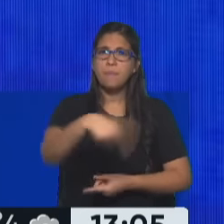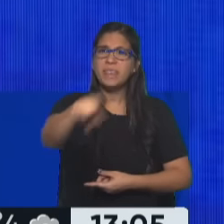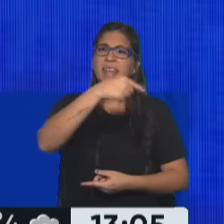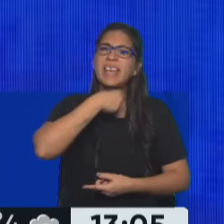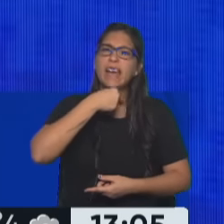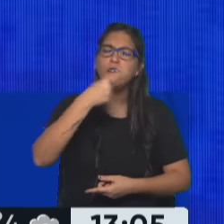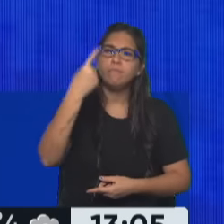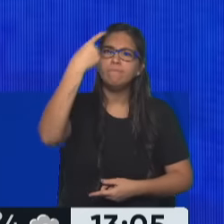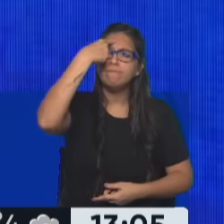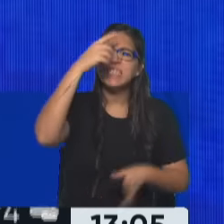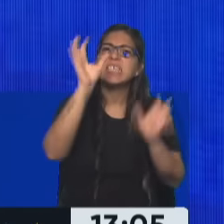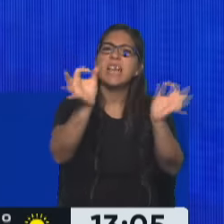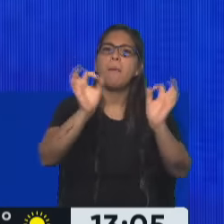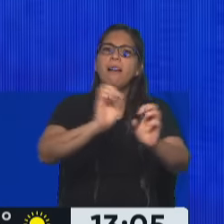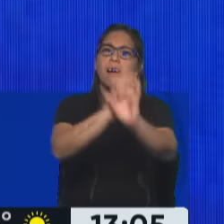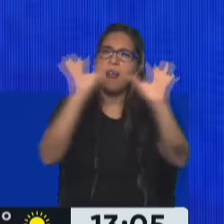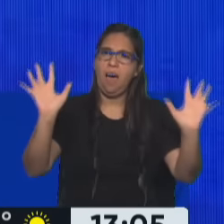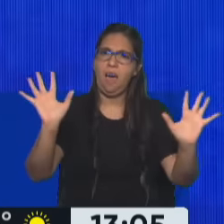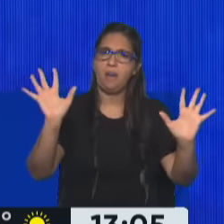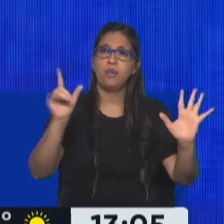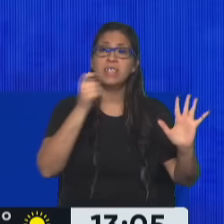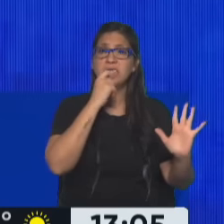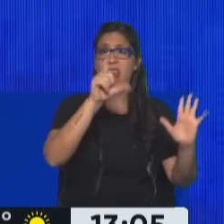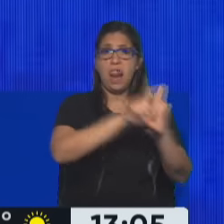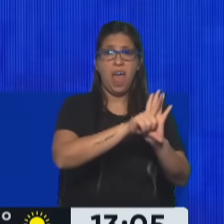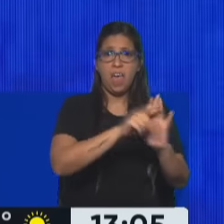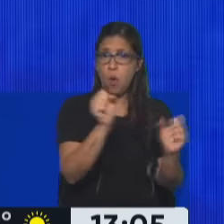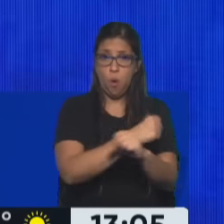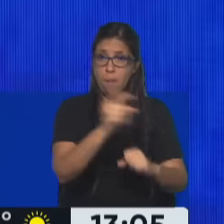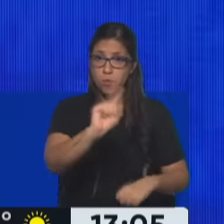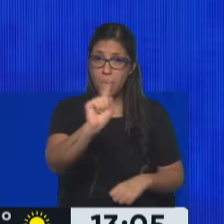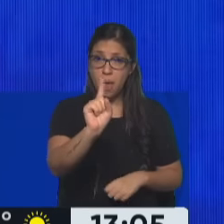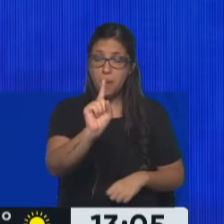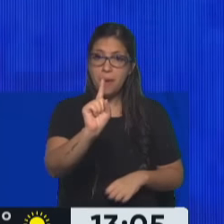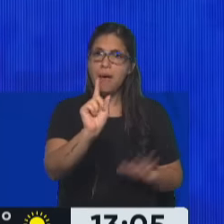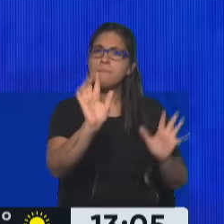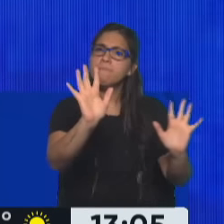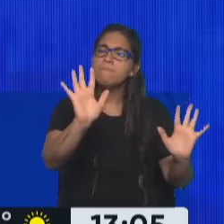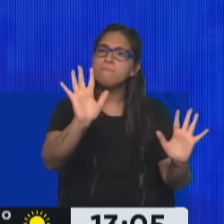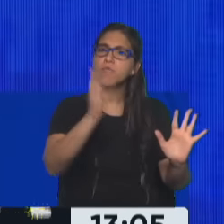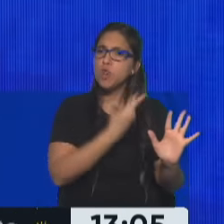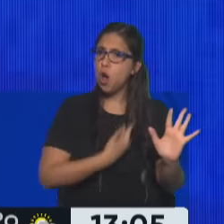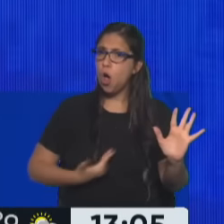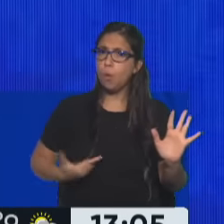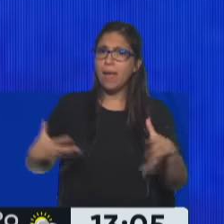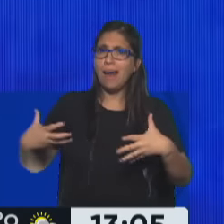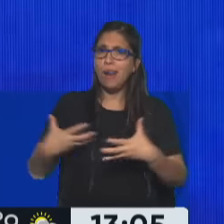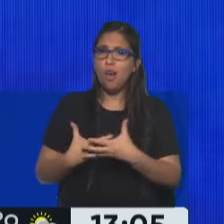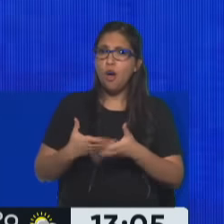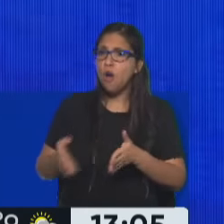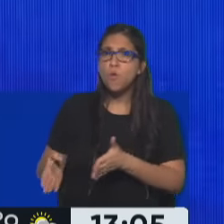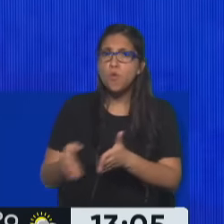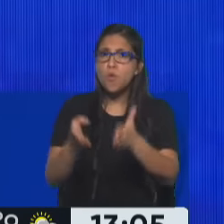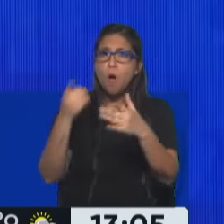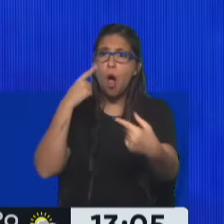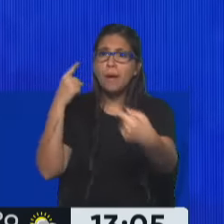les quede claro. Si la ley eventualmente no pasara, este gobierno no va a cambiar el rumbo.